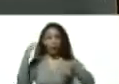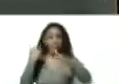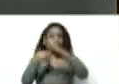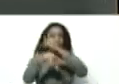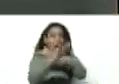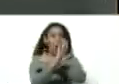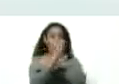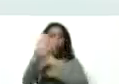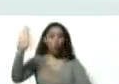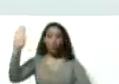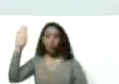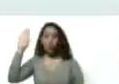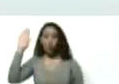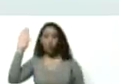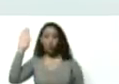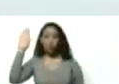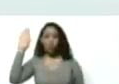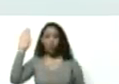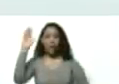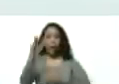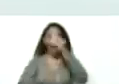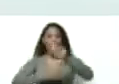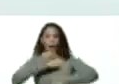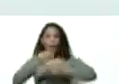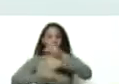y a juramentar.